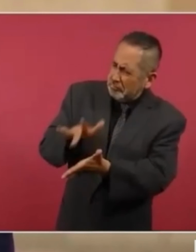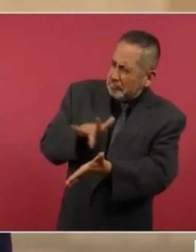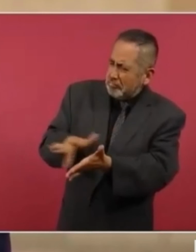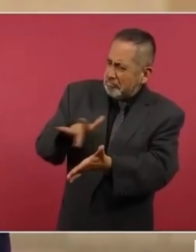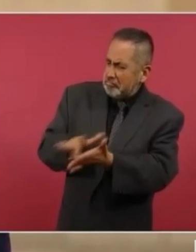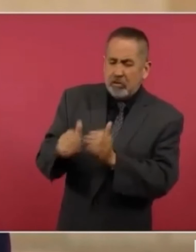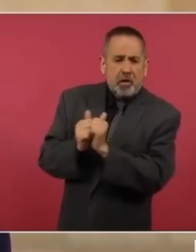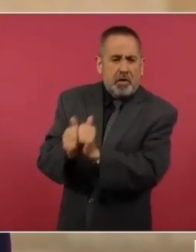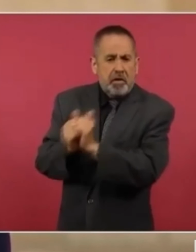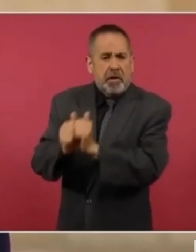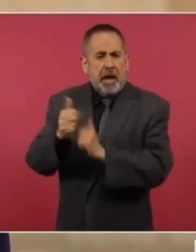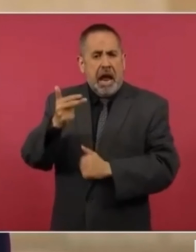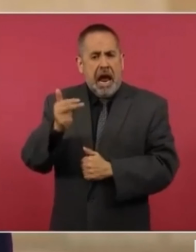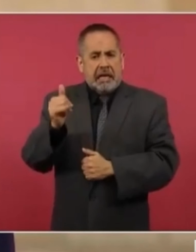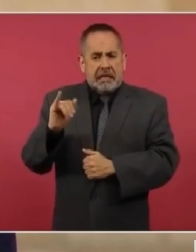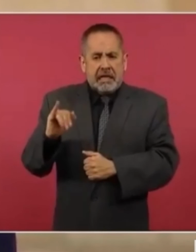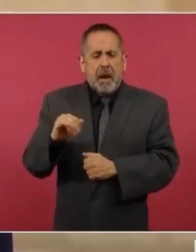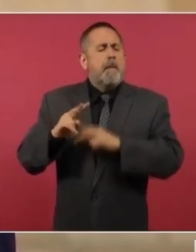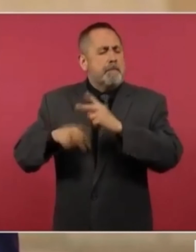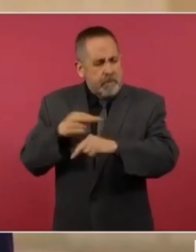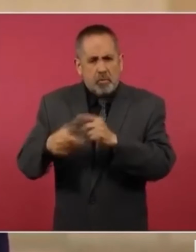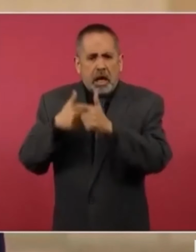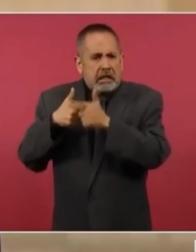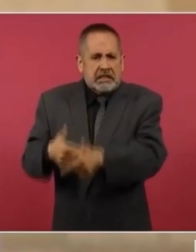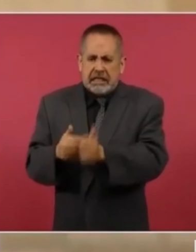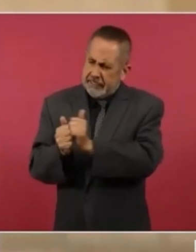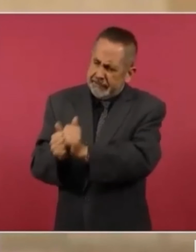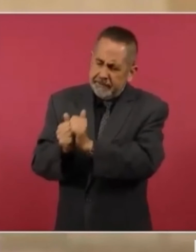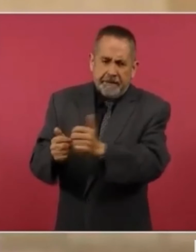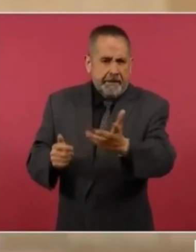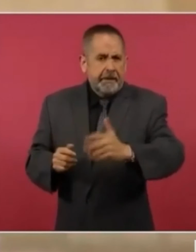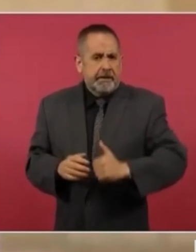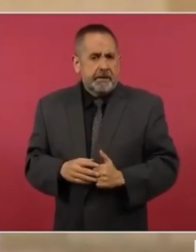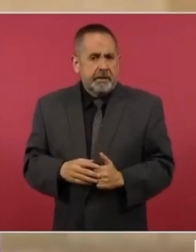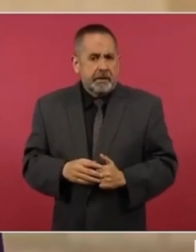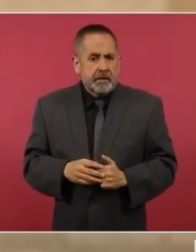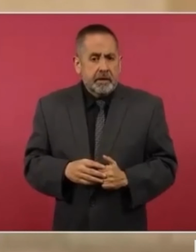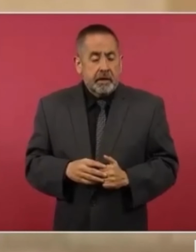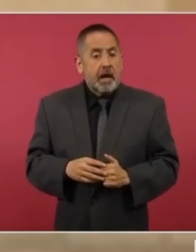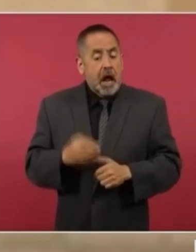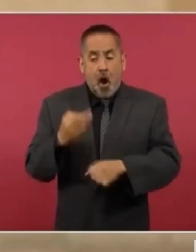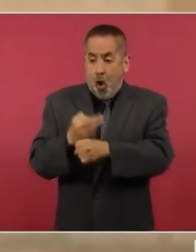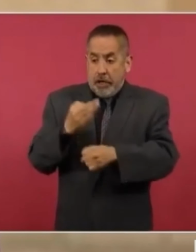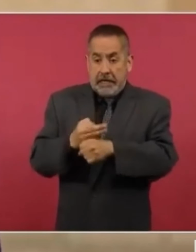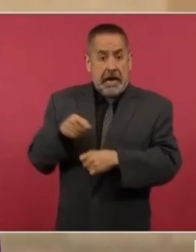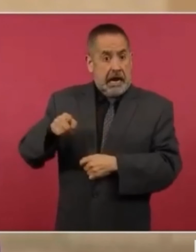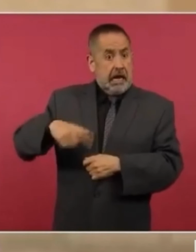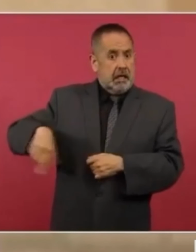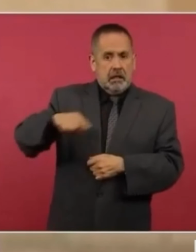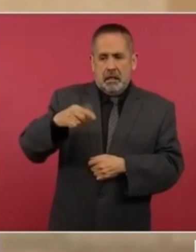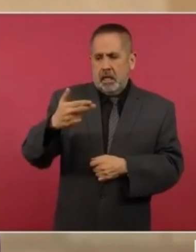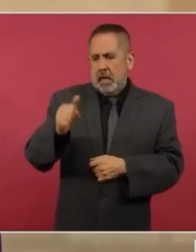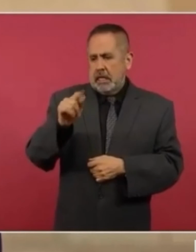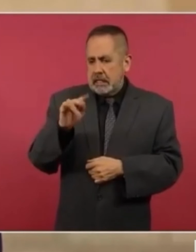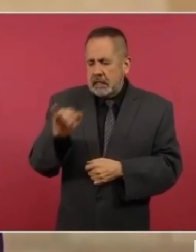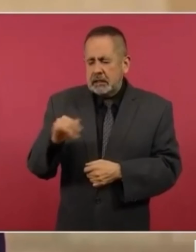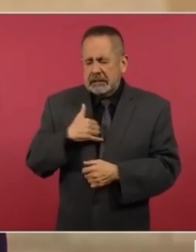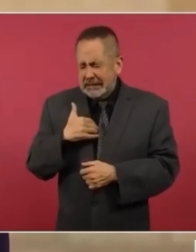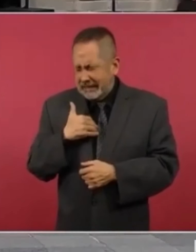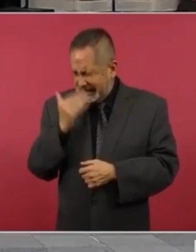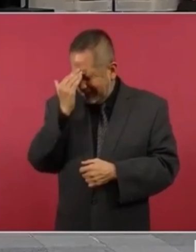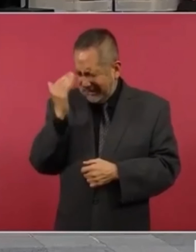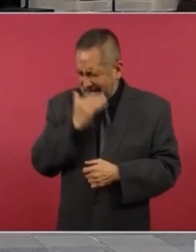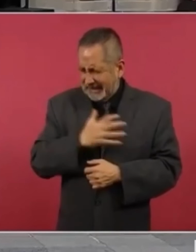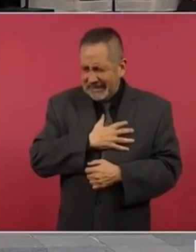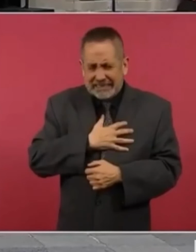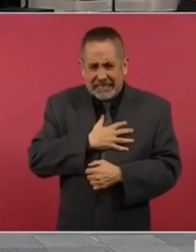del pueblo haitiano y seguiremos haciéndolo. Obviamente, la situación actual es estremecedora. Debemos